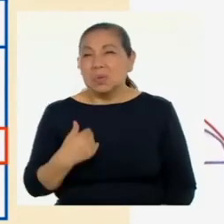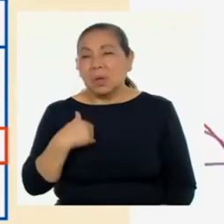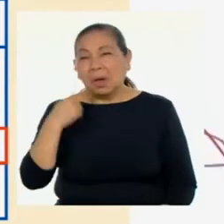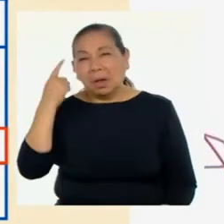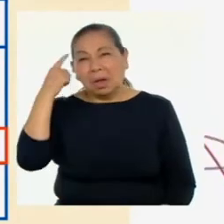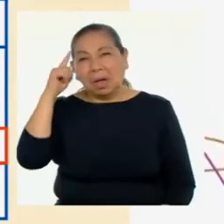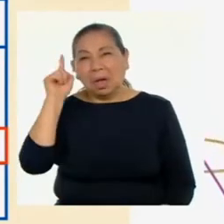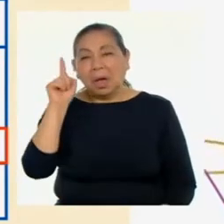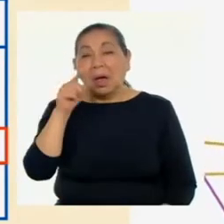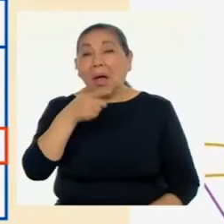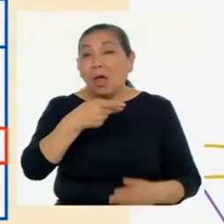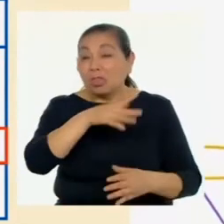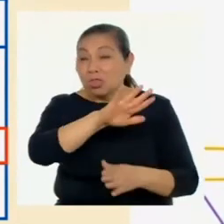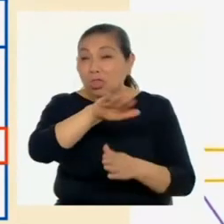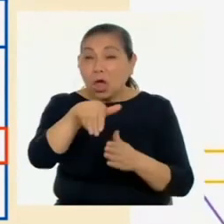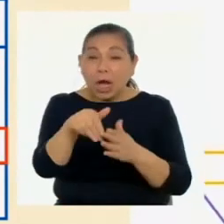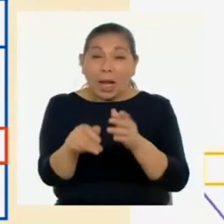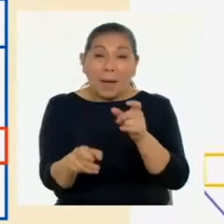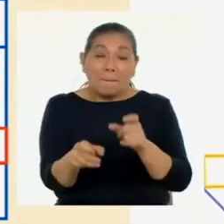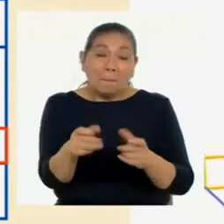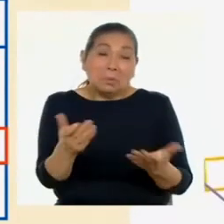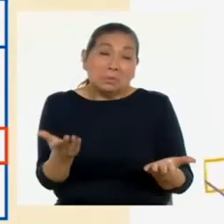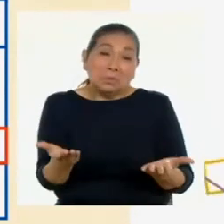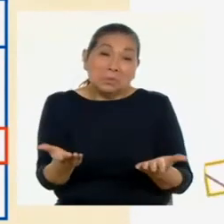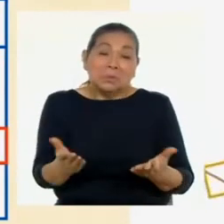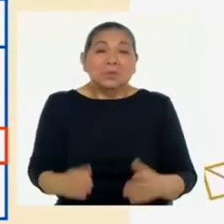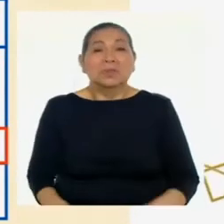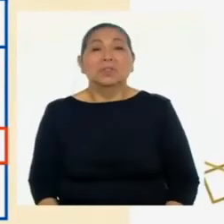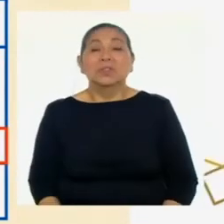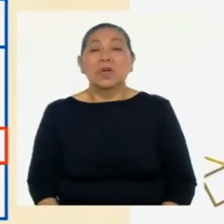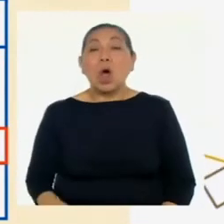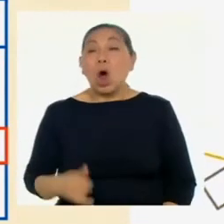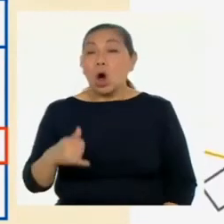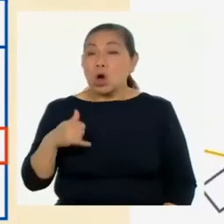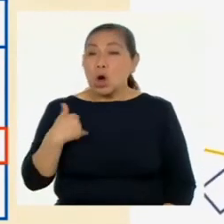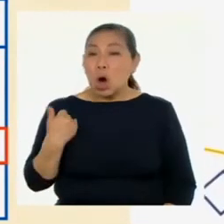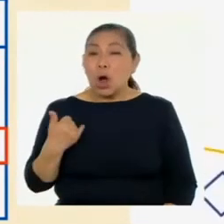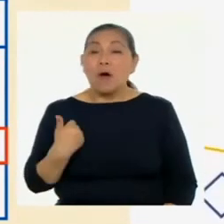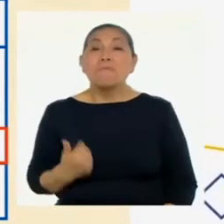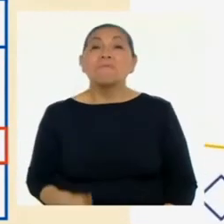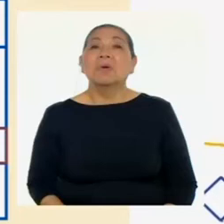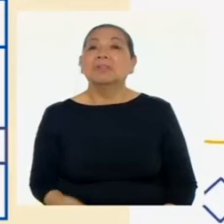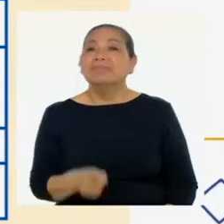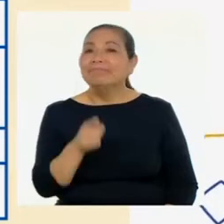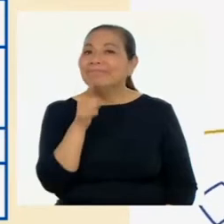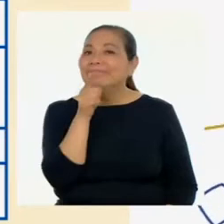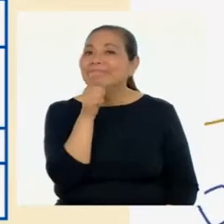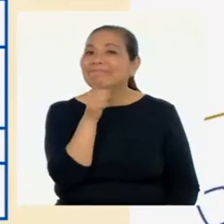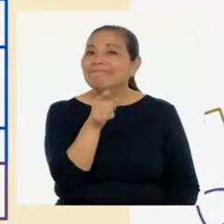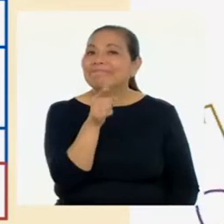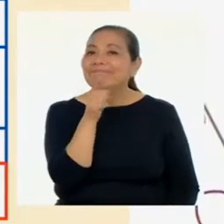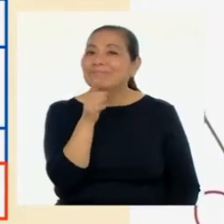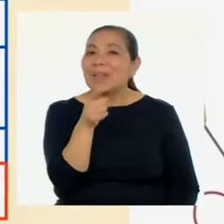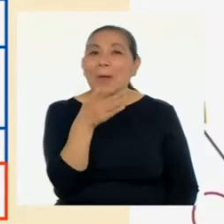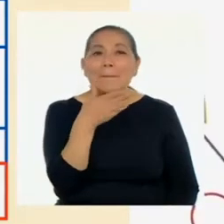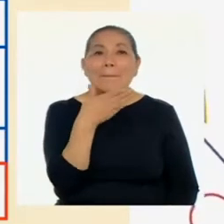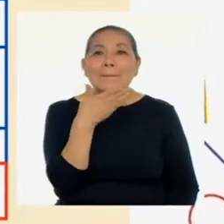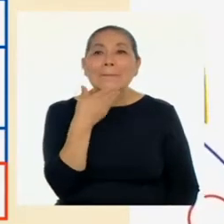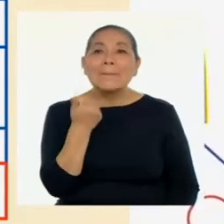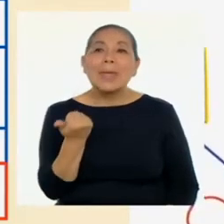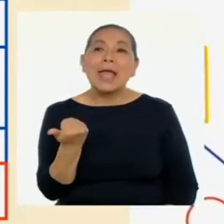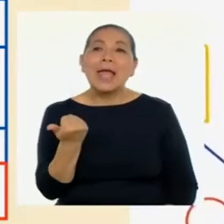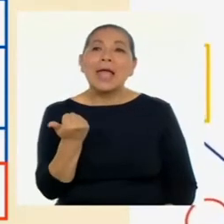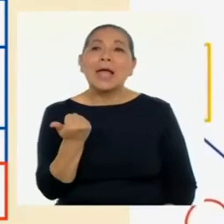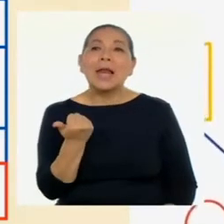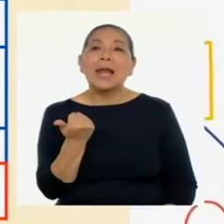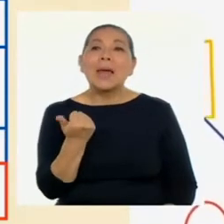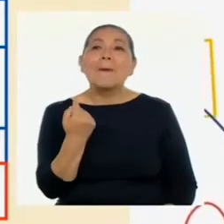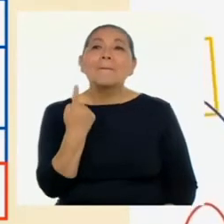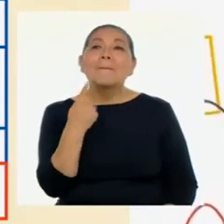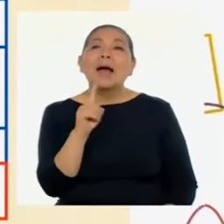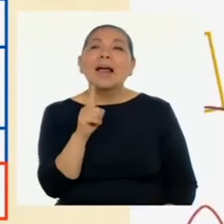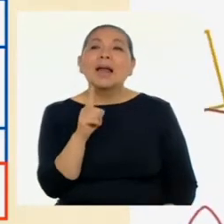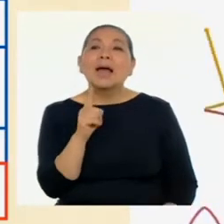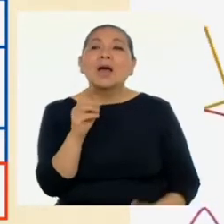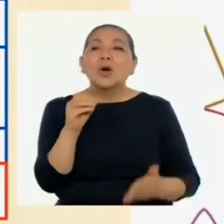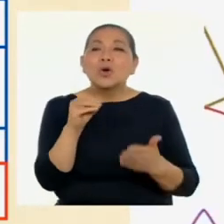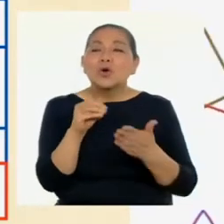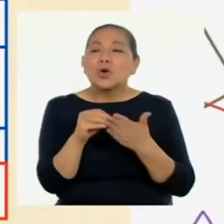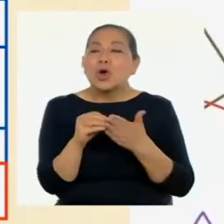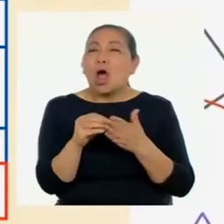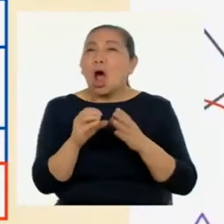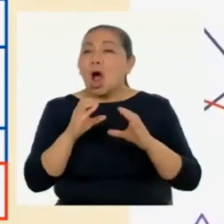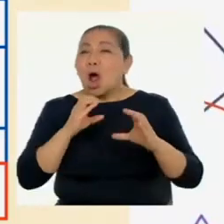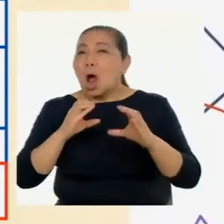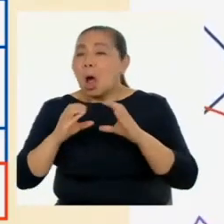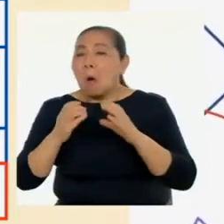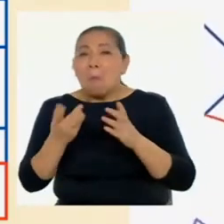Está dirigido al público en general, además de las y los adolescentes. Entonces, ¿tu registro sería? Coloquial. Quiero que